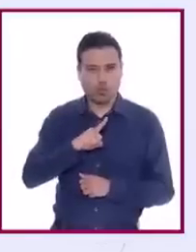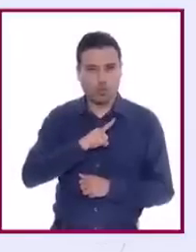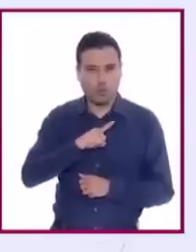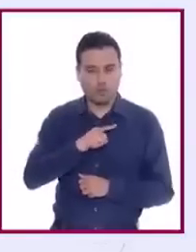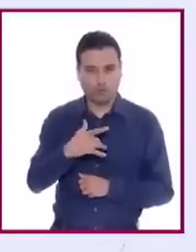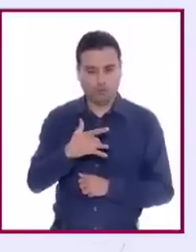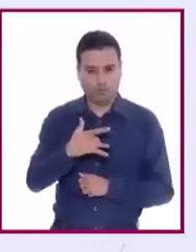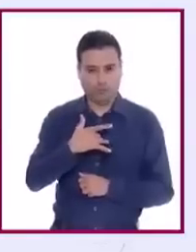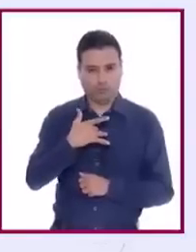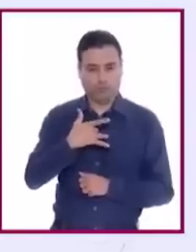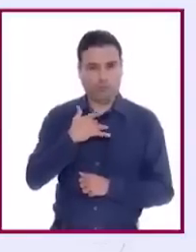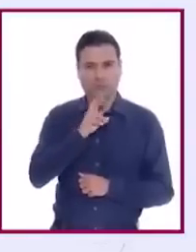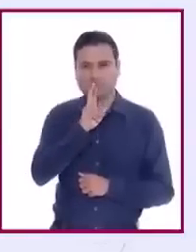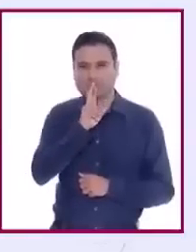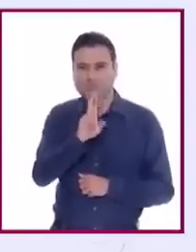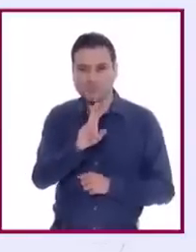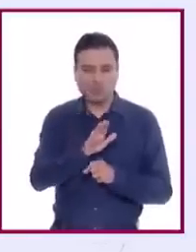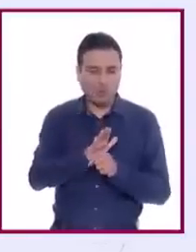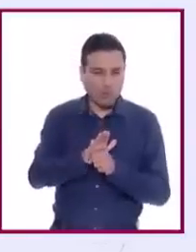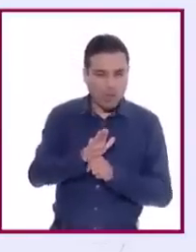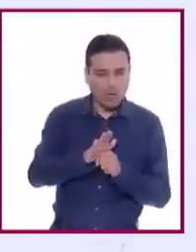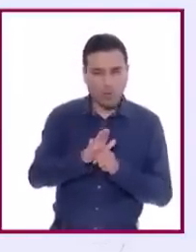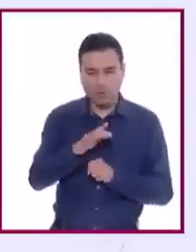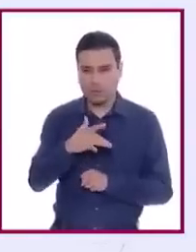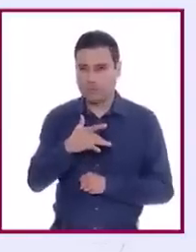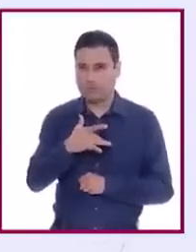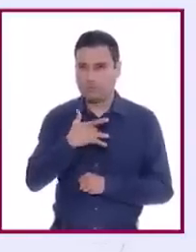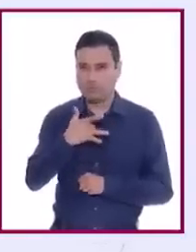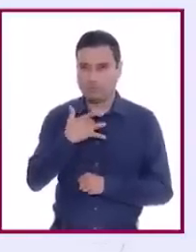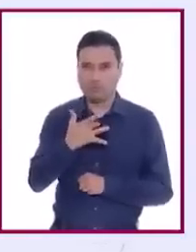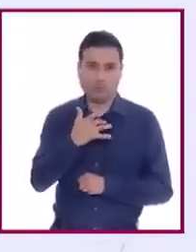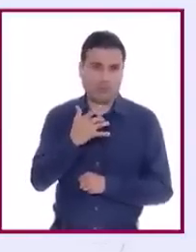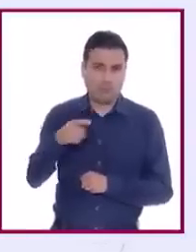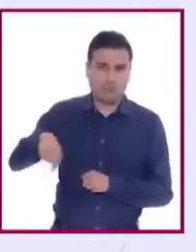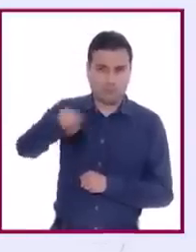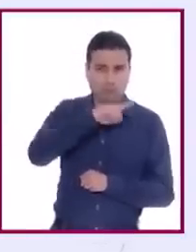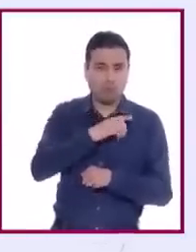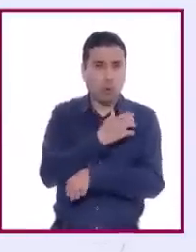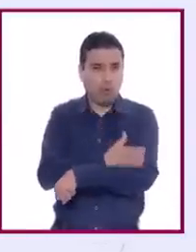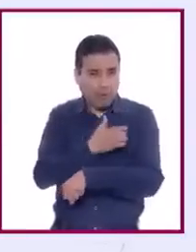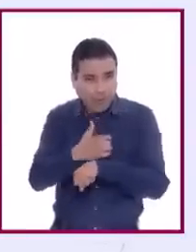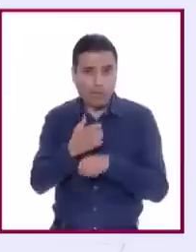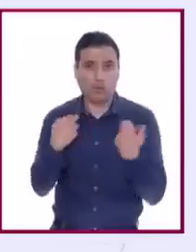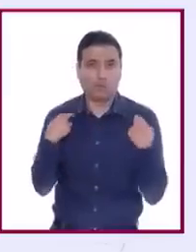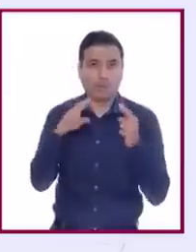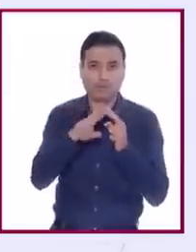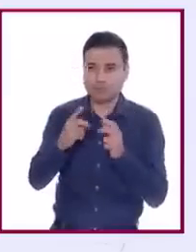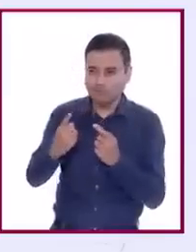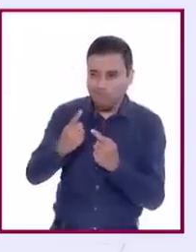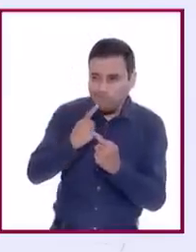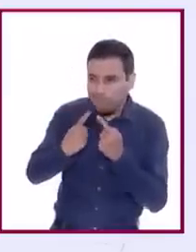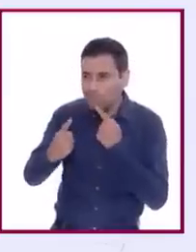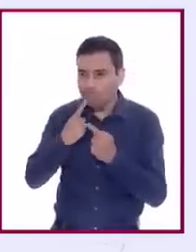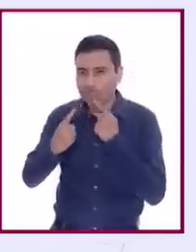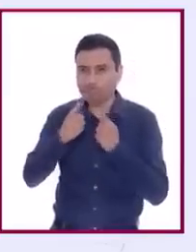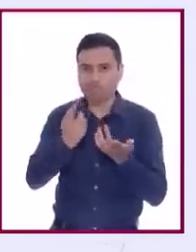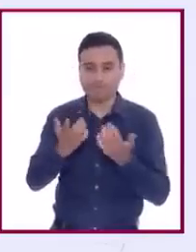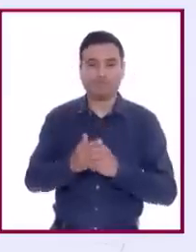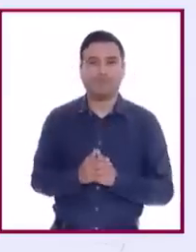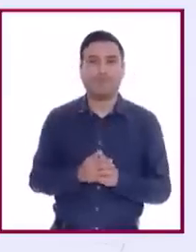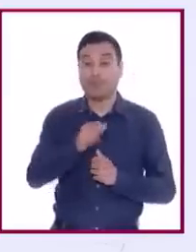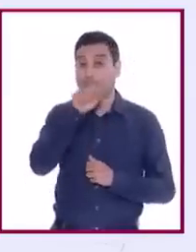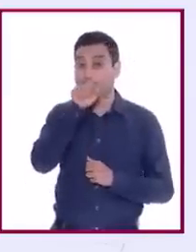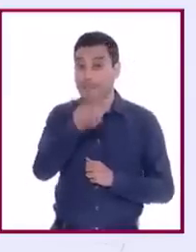y con apoyo del docente van contrastando con la información que ellos requieren en el caso de la interculturalidad